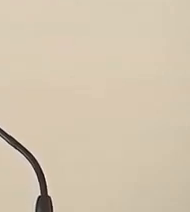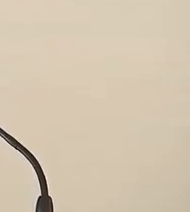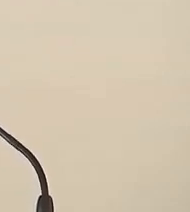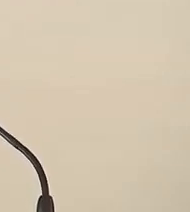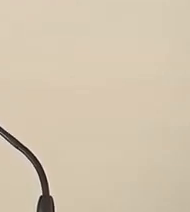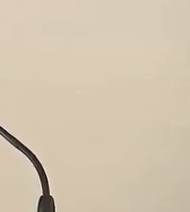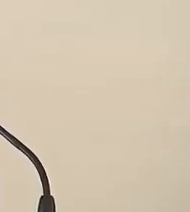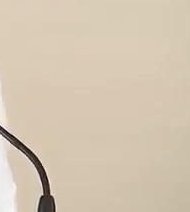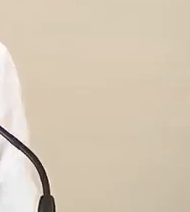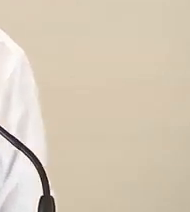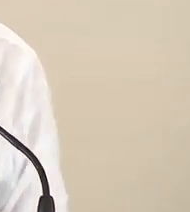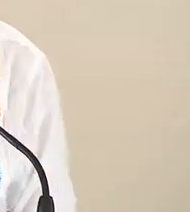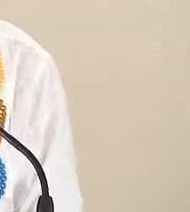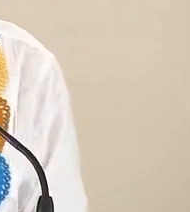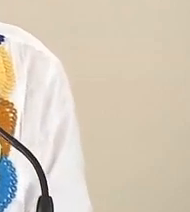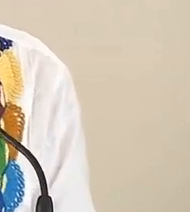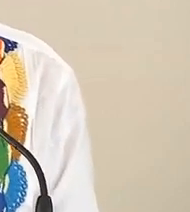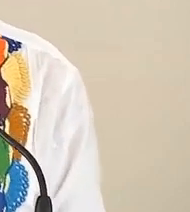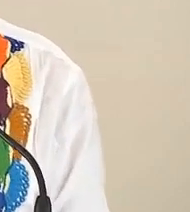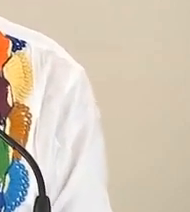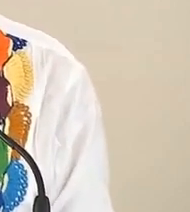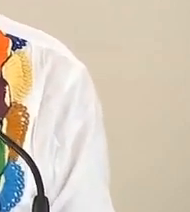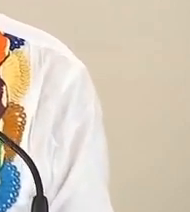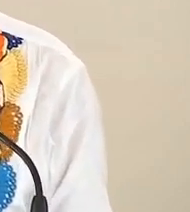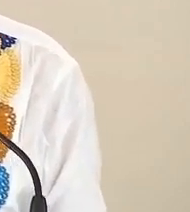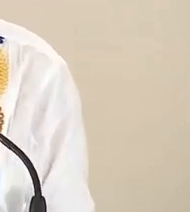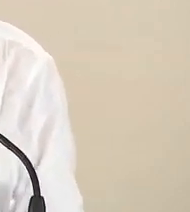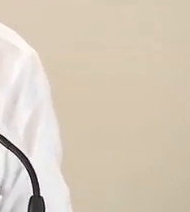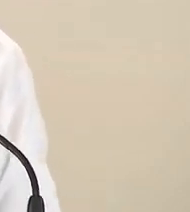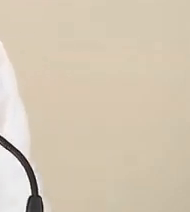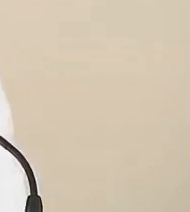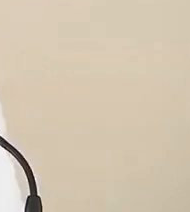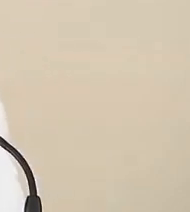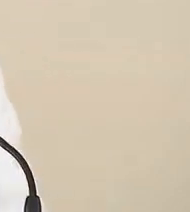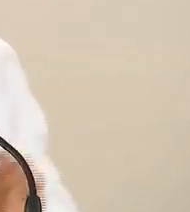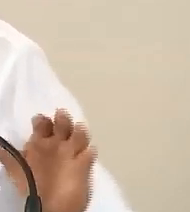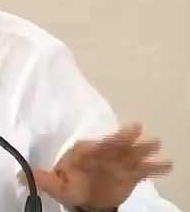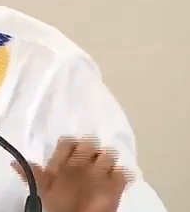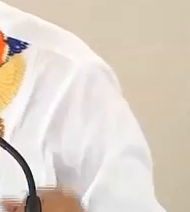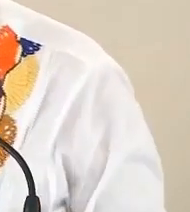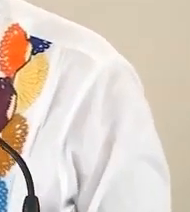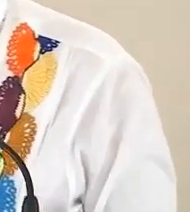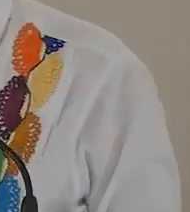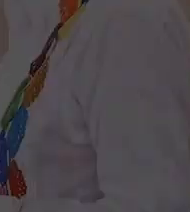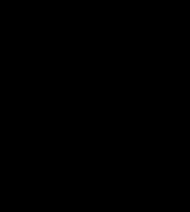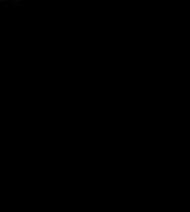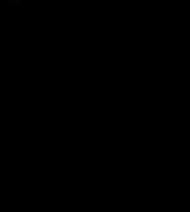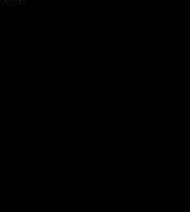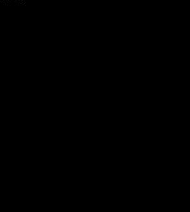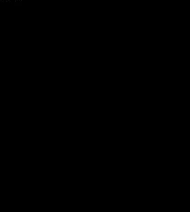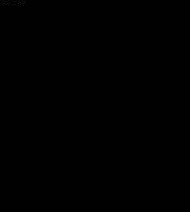llamada reforma energética. En los considerandos de las leyes decían que para este tiempo íbamos